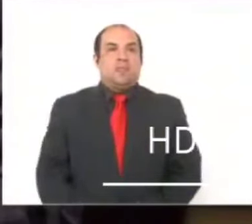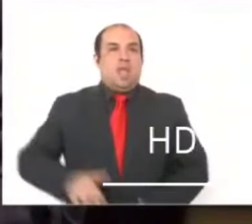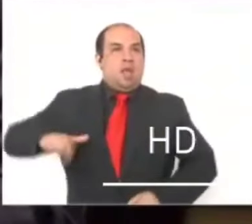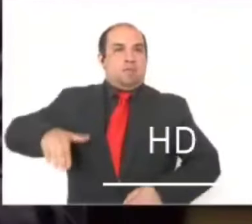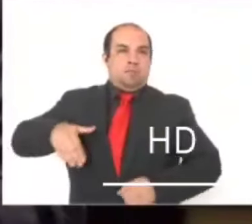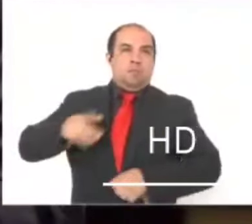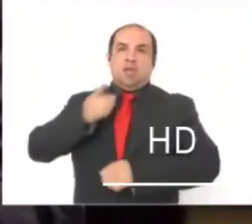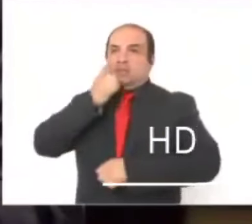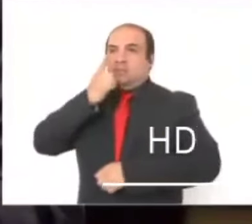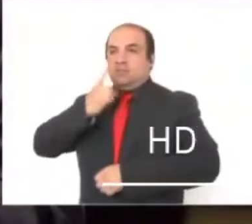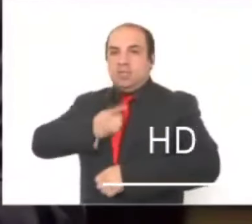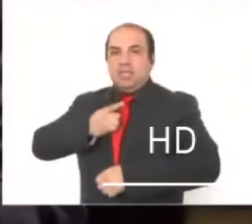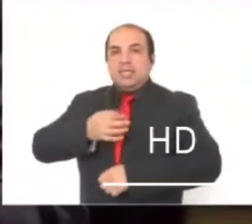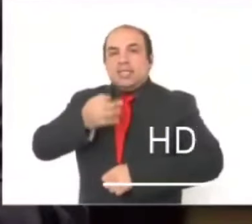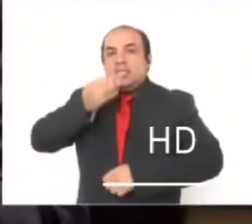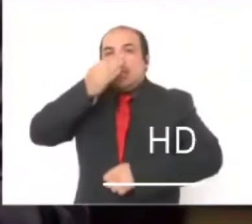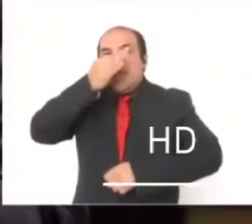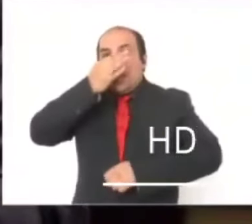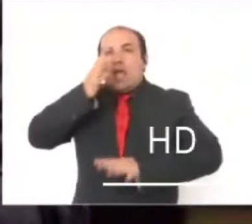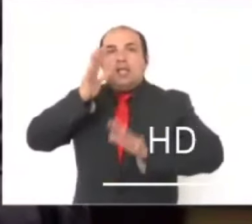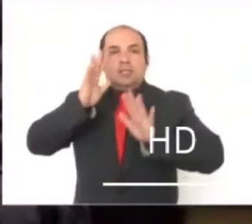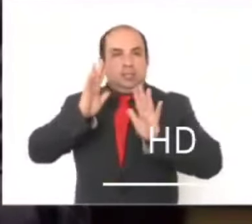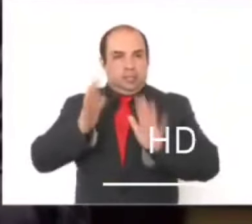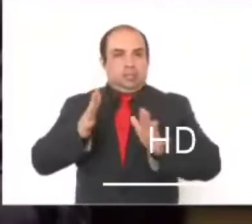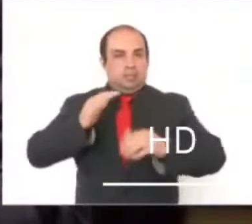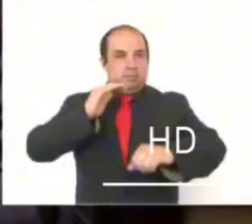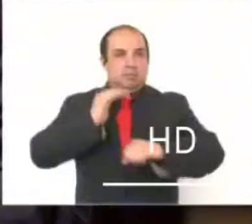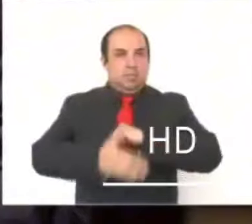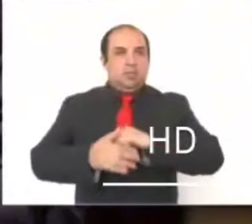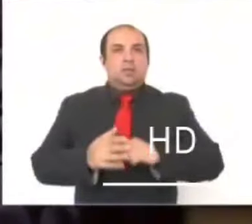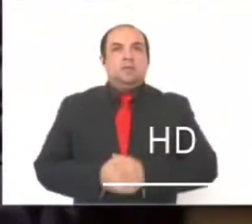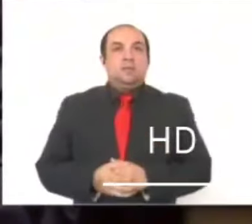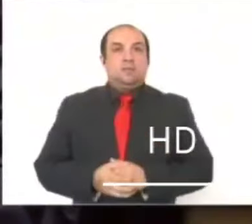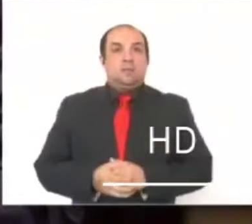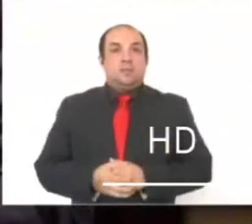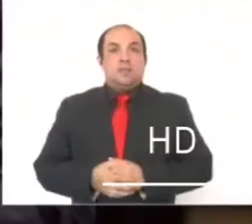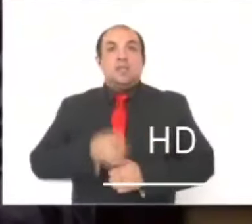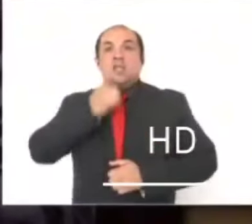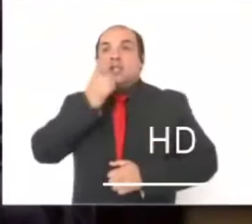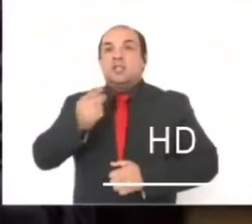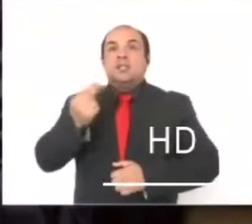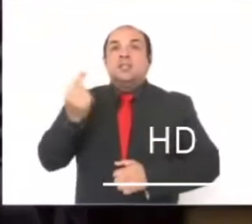días, ya casi está. Y le digo, pues tiene que estar